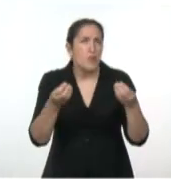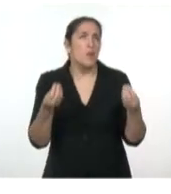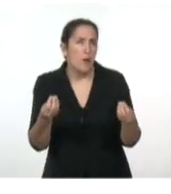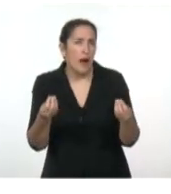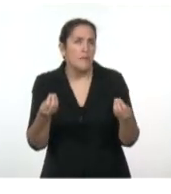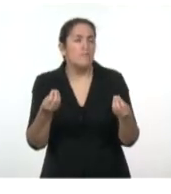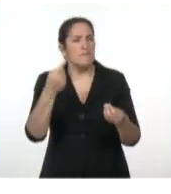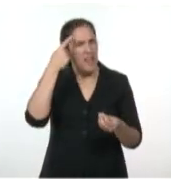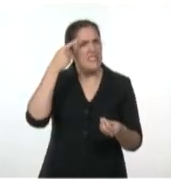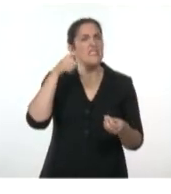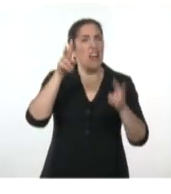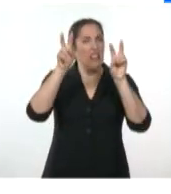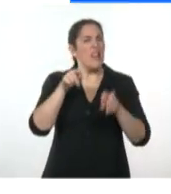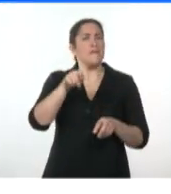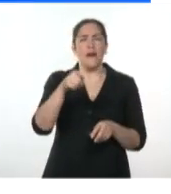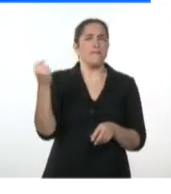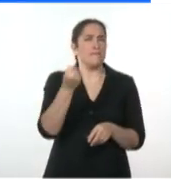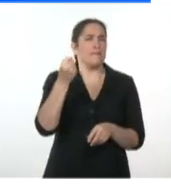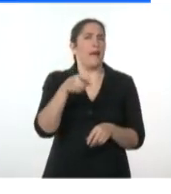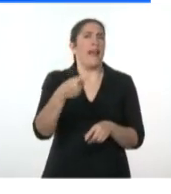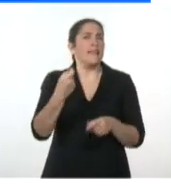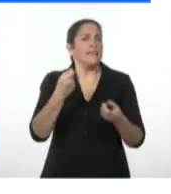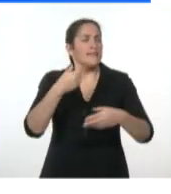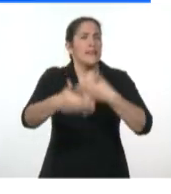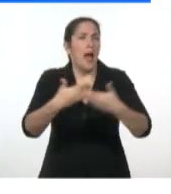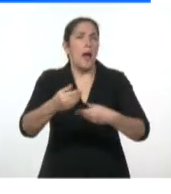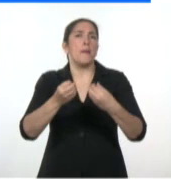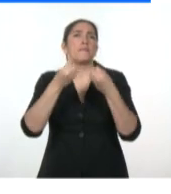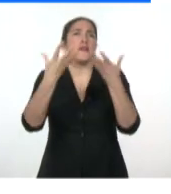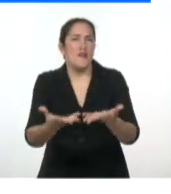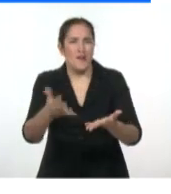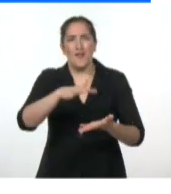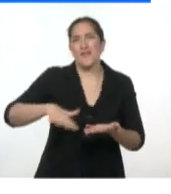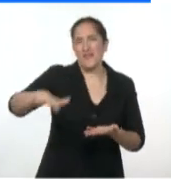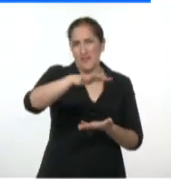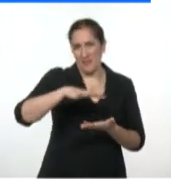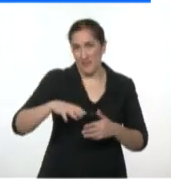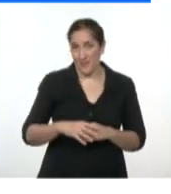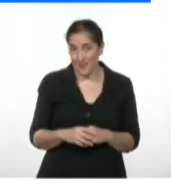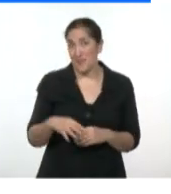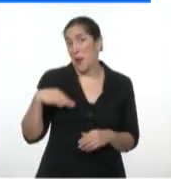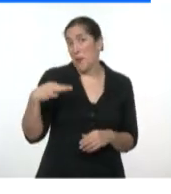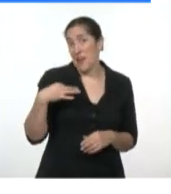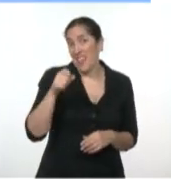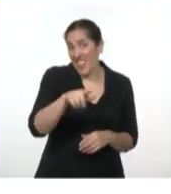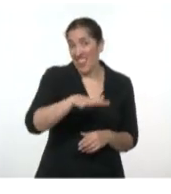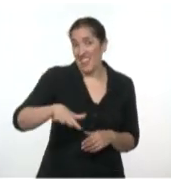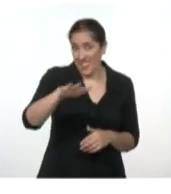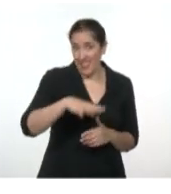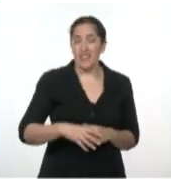que consideren que pueden actuar e influir para contribuir a mejorar la vida de su